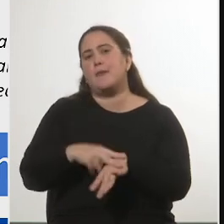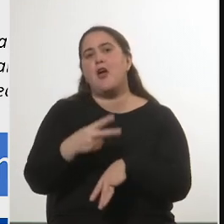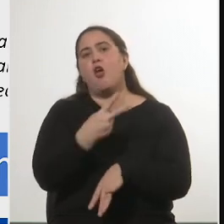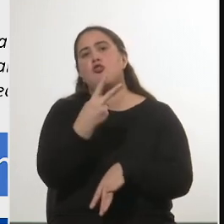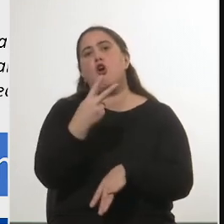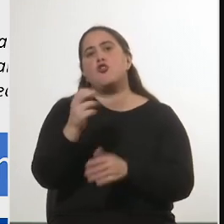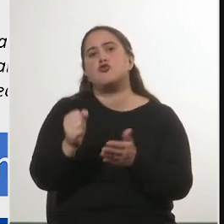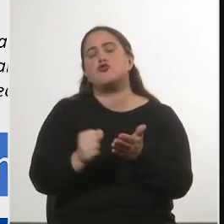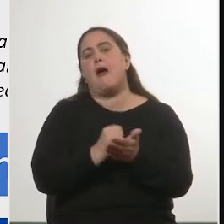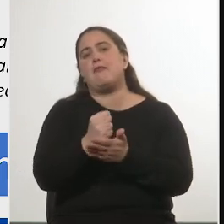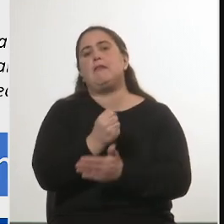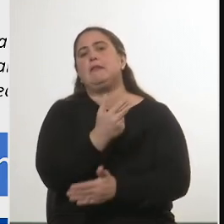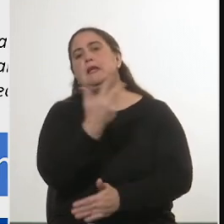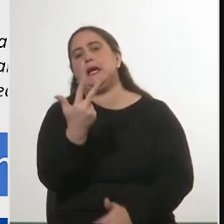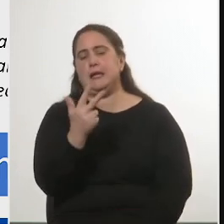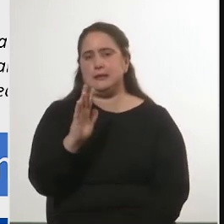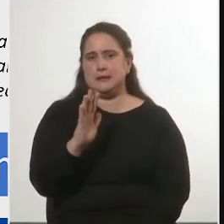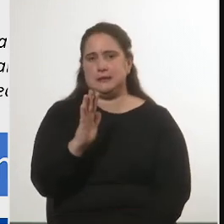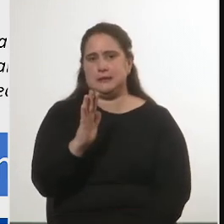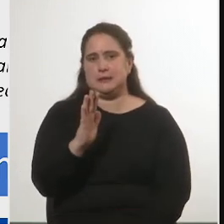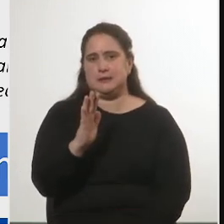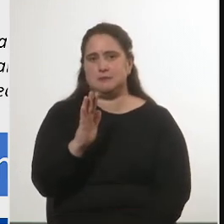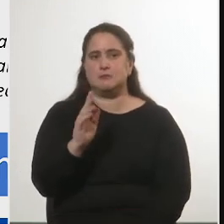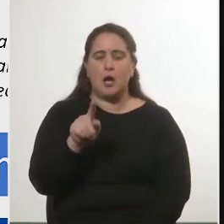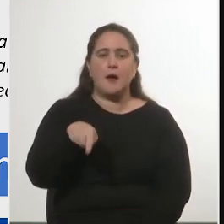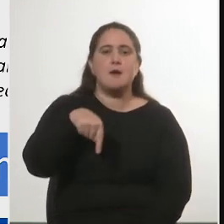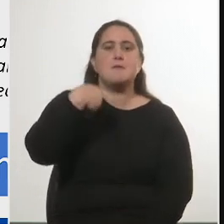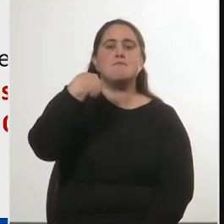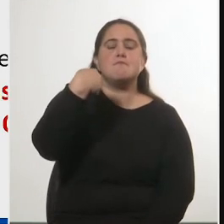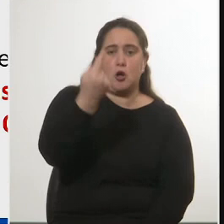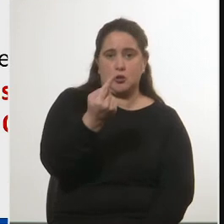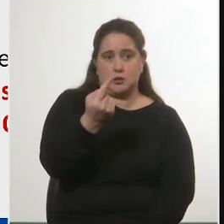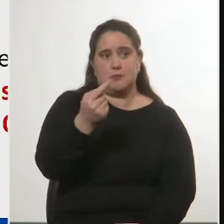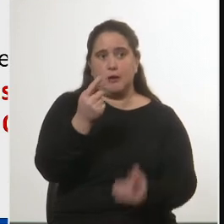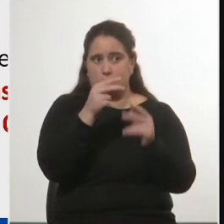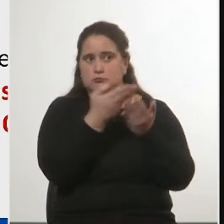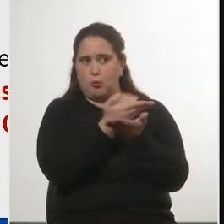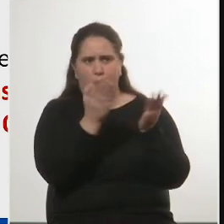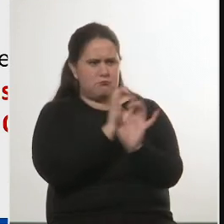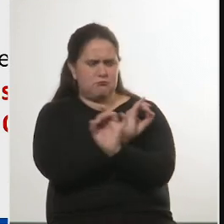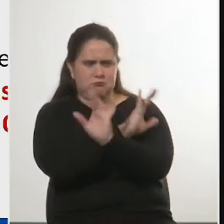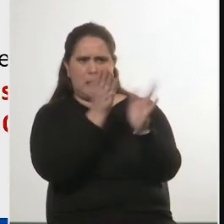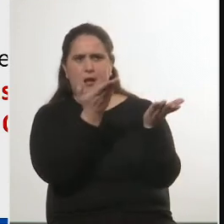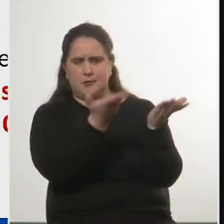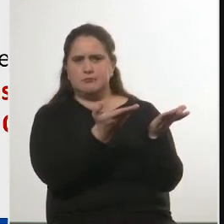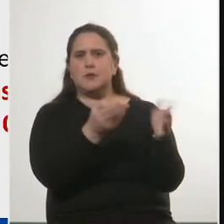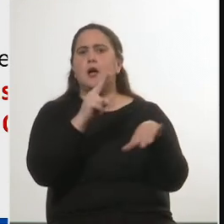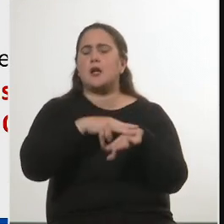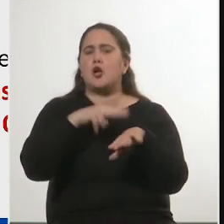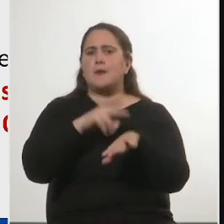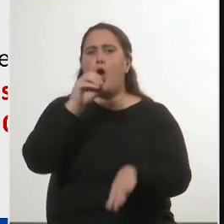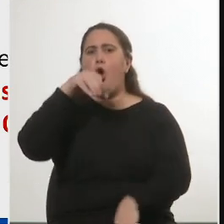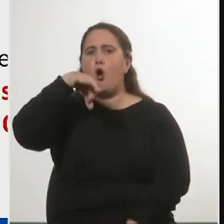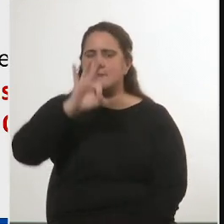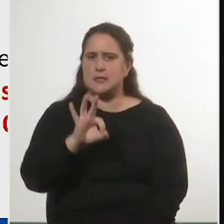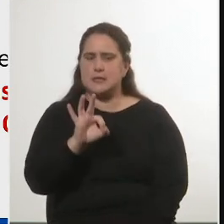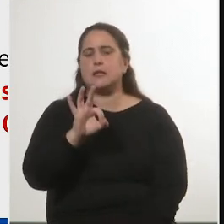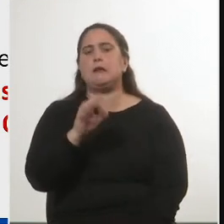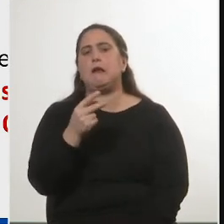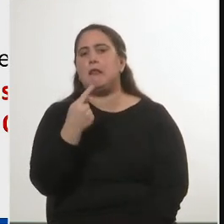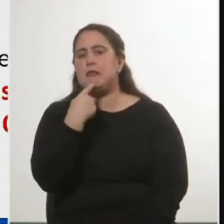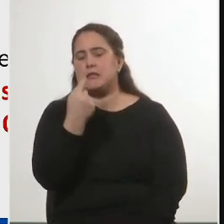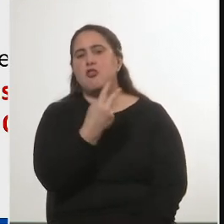de 2 a 3, en la próxima diapositiva se ve claramente que aunque la recomendación de la OMS